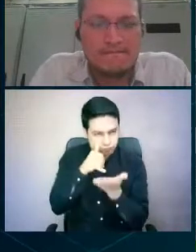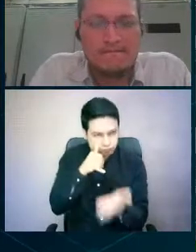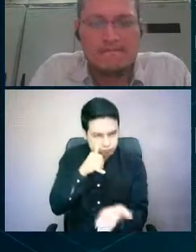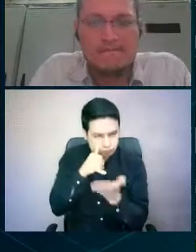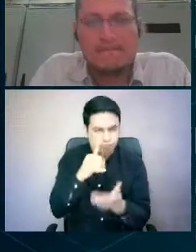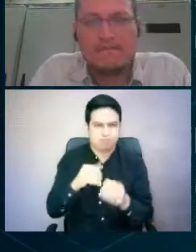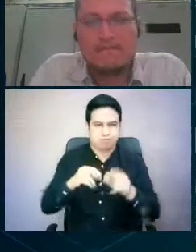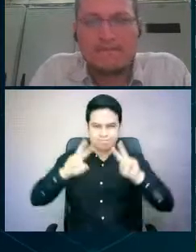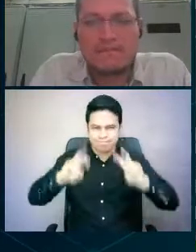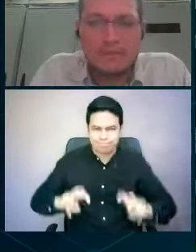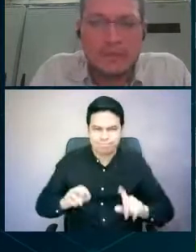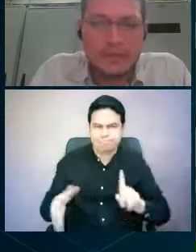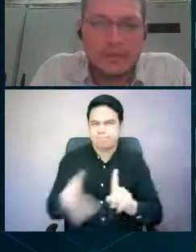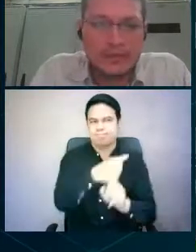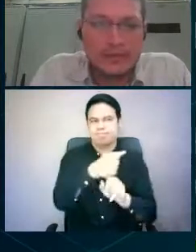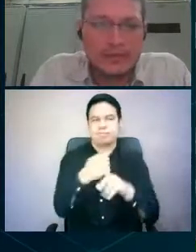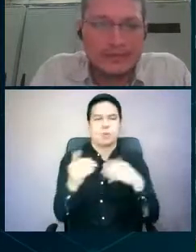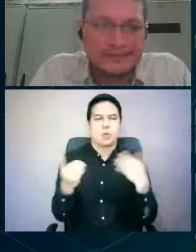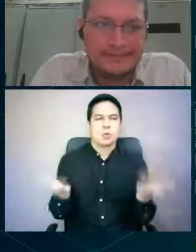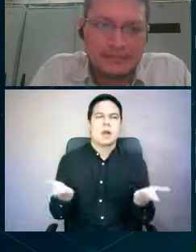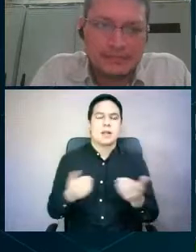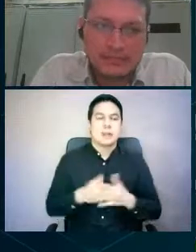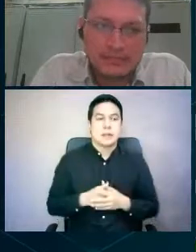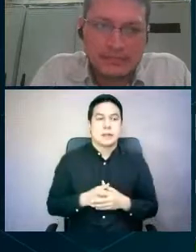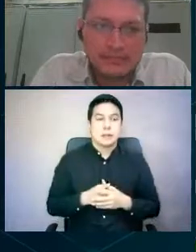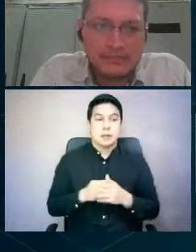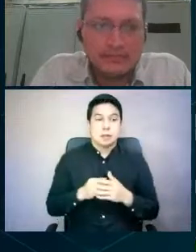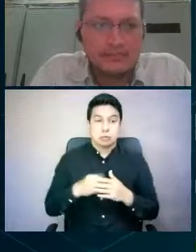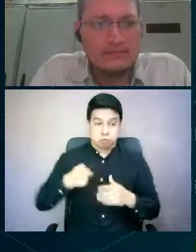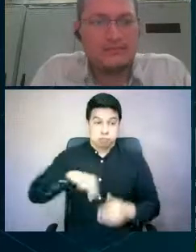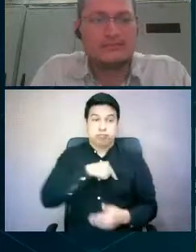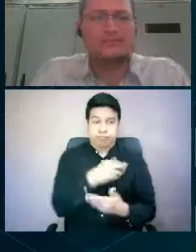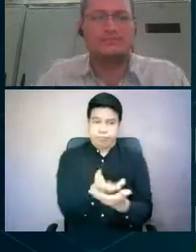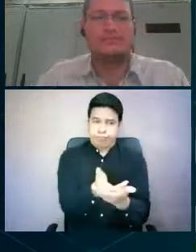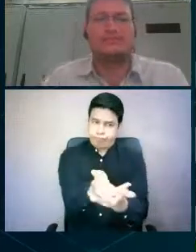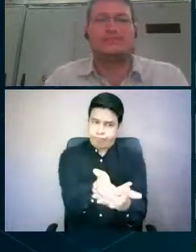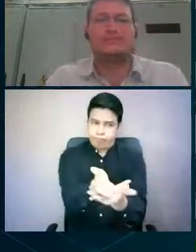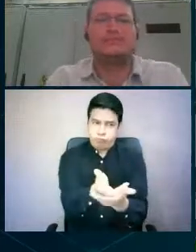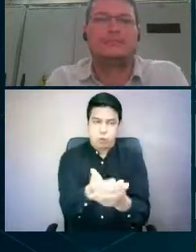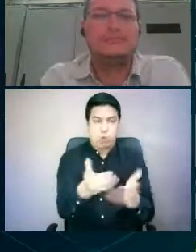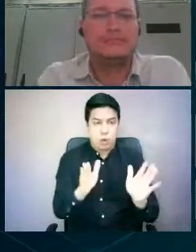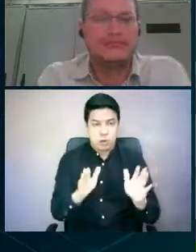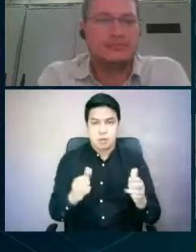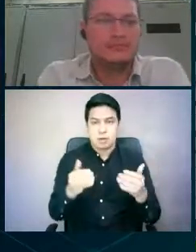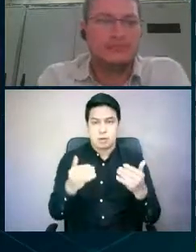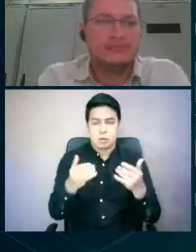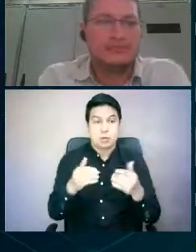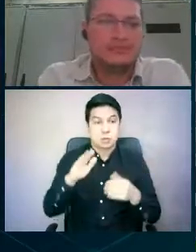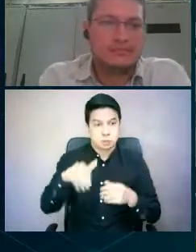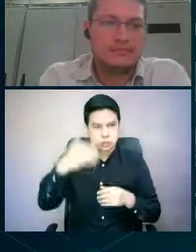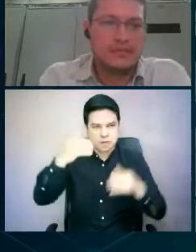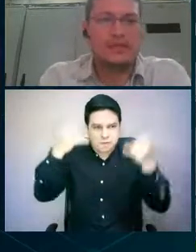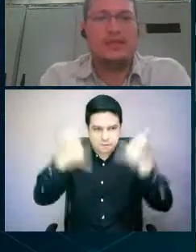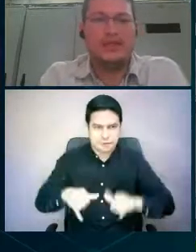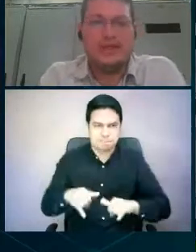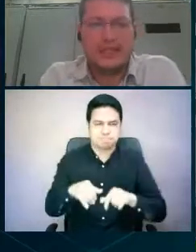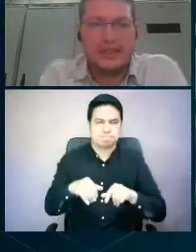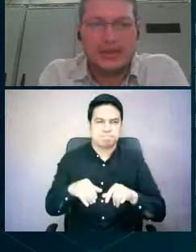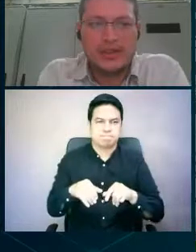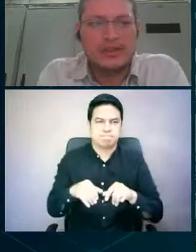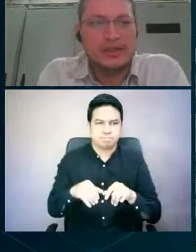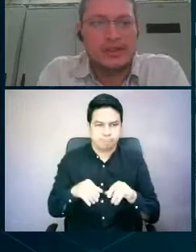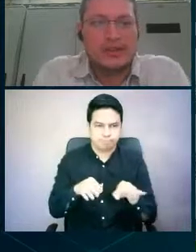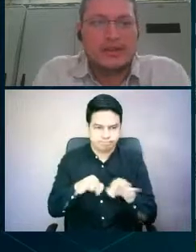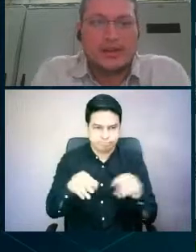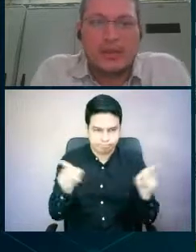obtenidos, cuáles fueron las recomendaciones y cuáles fueron las conclusiones. Esteban, adelante.